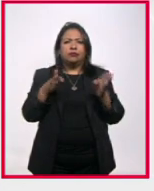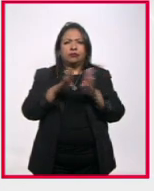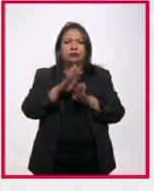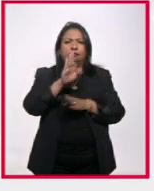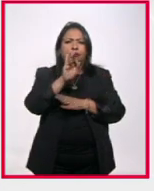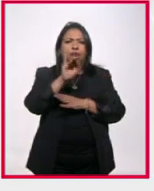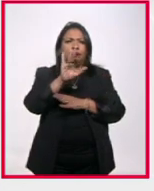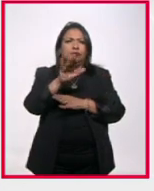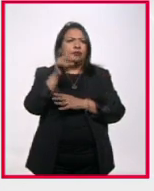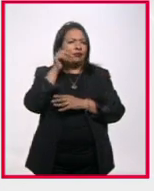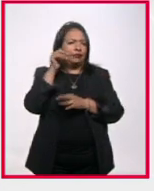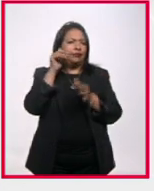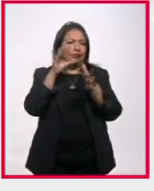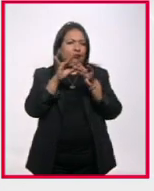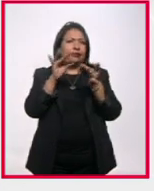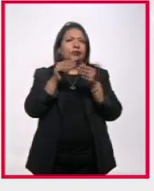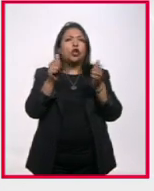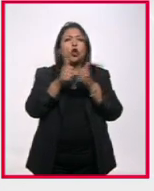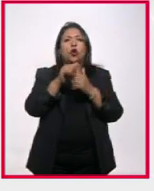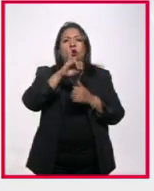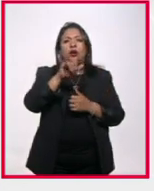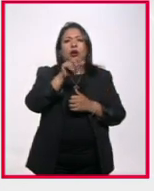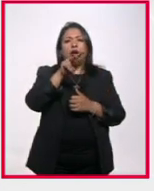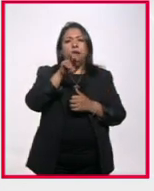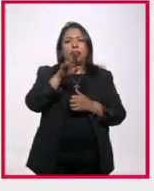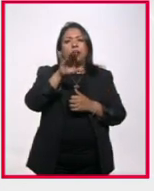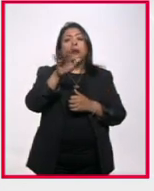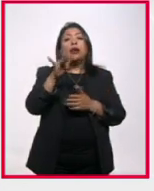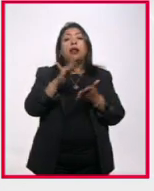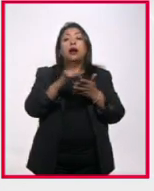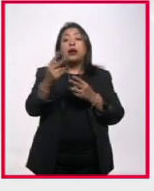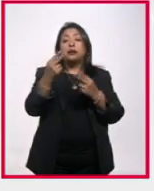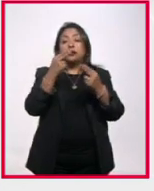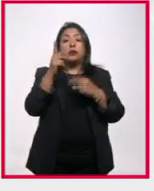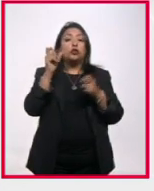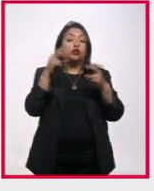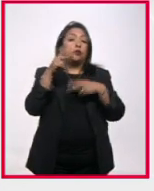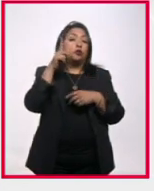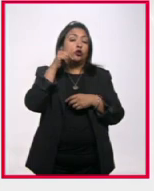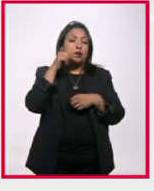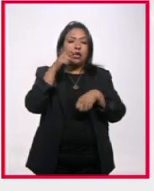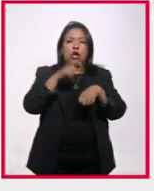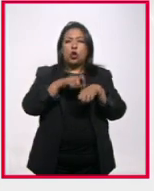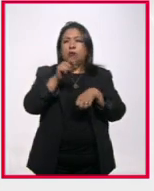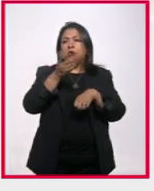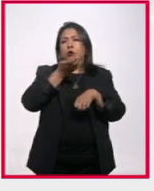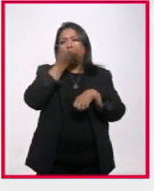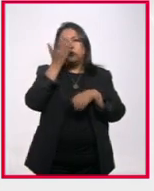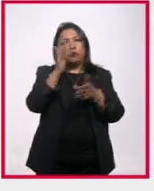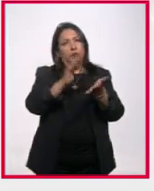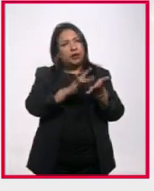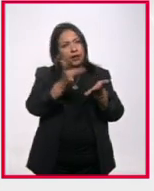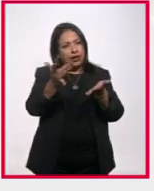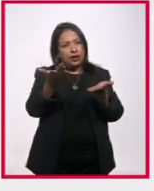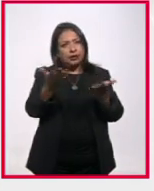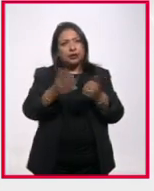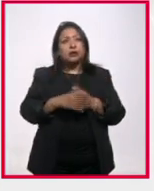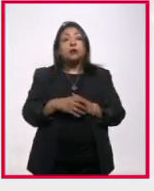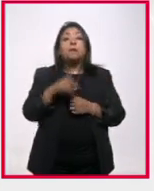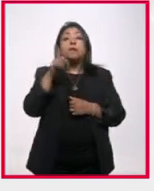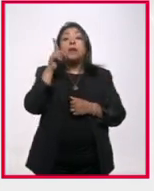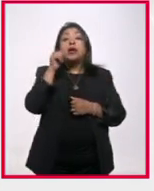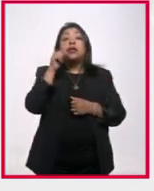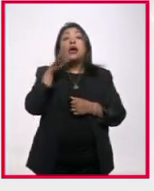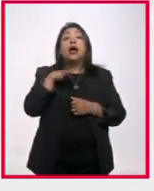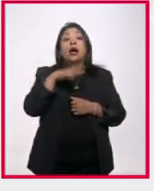Guanajuato? Ah, lo que nos platicaste ayer. Precisamente, con Javier Camarena, agradeciendo el favor de su compañía. Nos vemos mañana en el horario de costumbre. Muchas gracias, Laura. Mañana